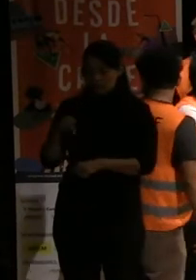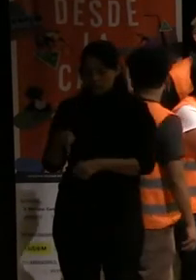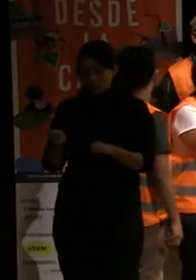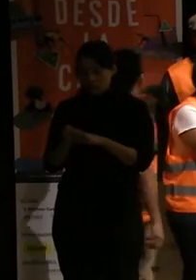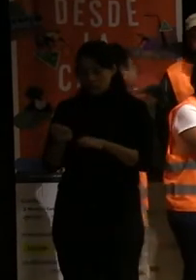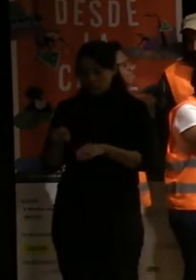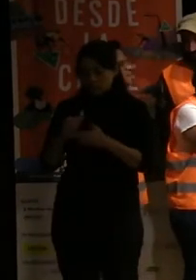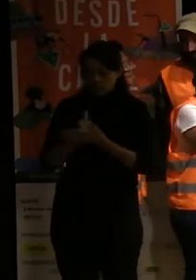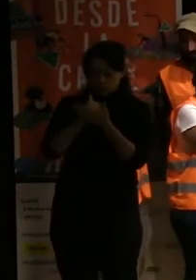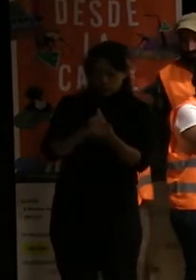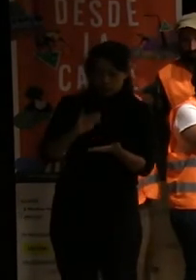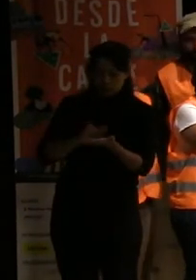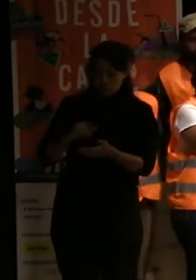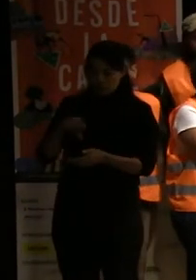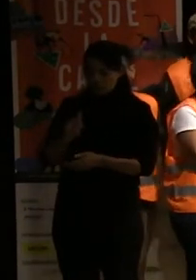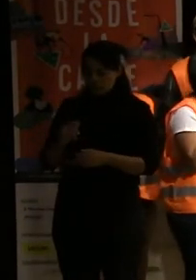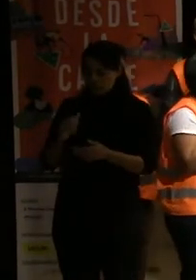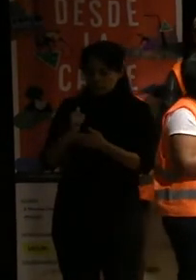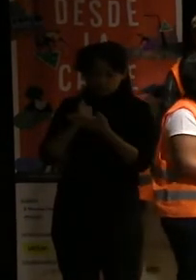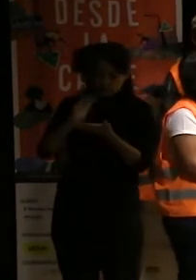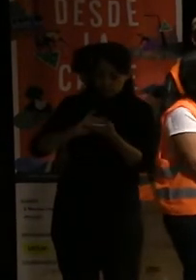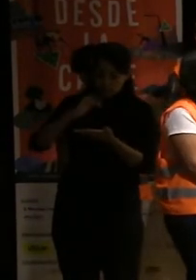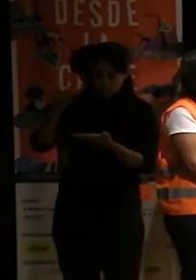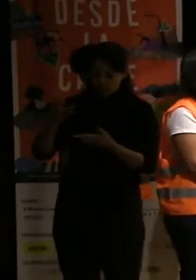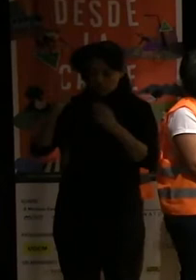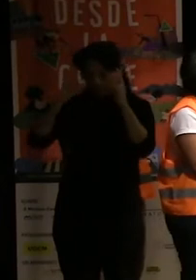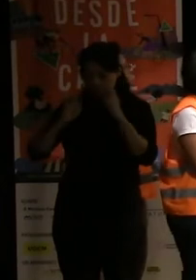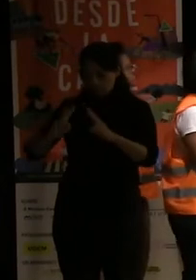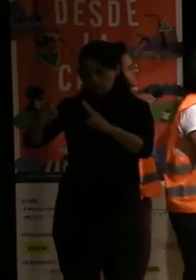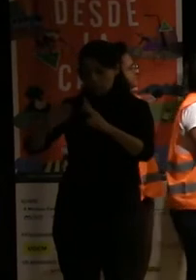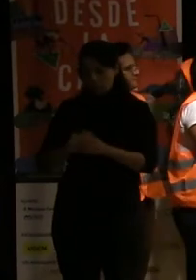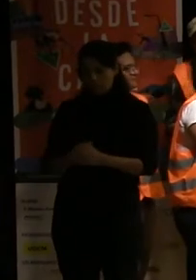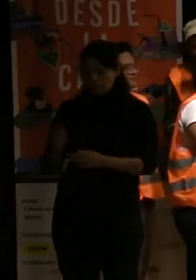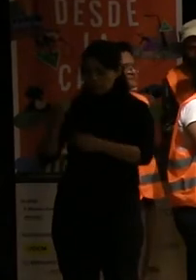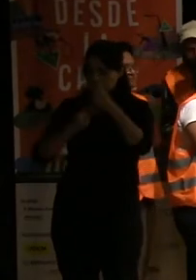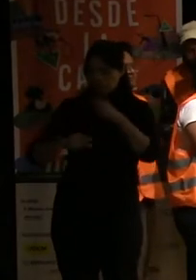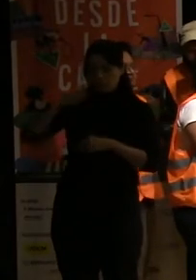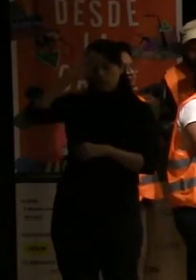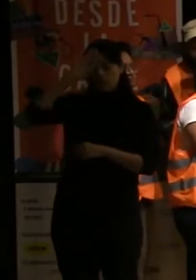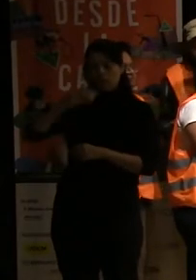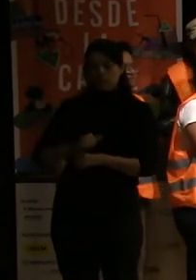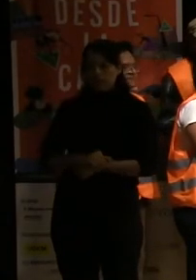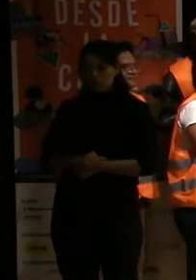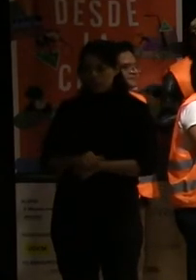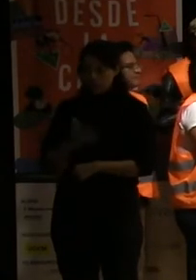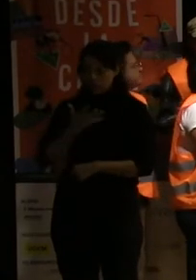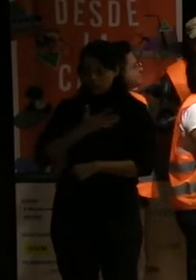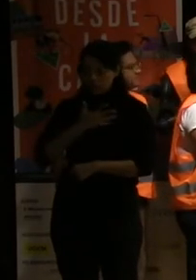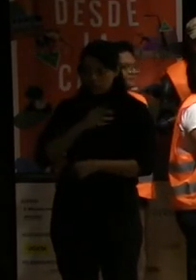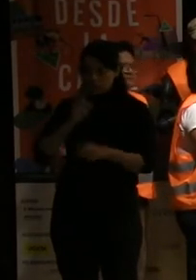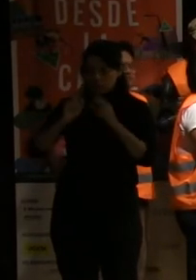hacemos un agradecimiento a toda la gente que sea el tiempo de viajar de venir a esta ciudad y tener este